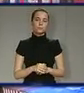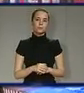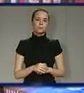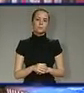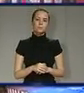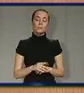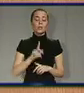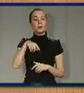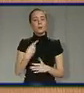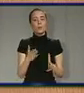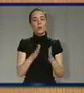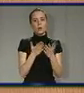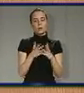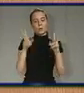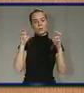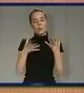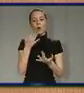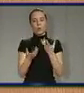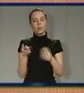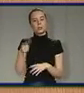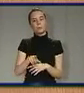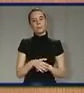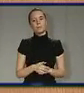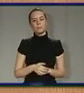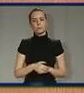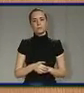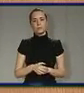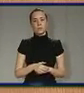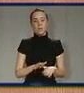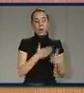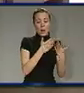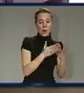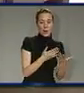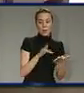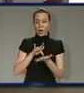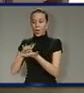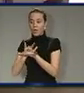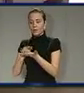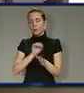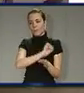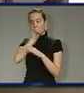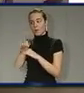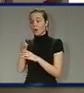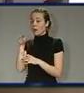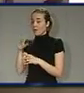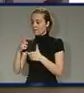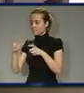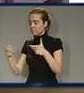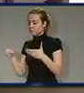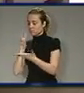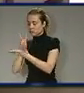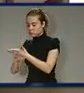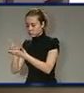biografías... ...y después, los libros de cocina me encantan. Y aunque por San Jordi los de papel... ...ganan a los libros digitales... ...estos cada día tienen más